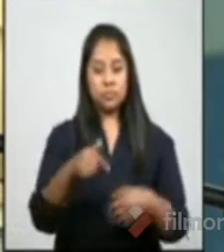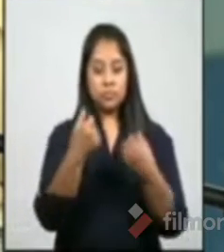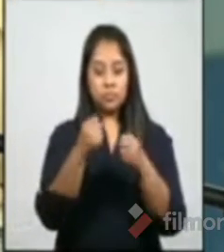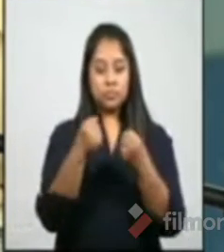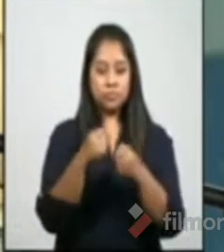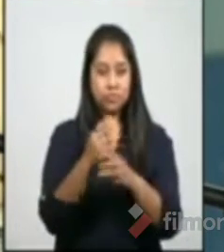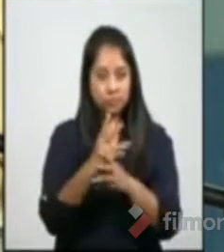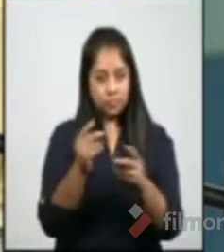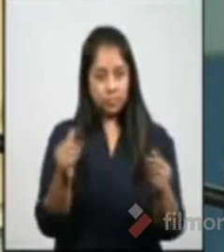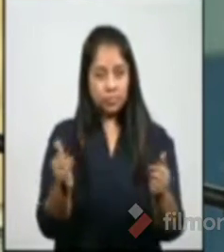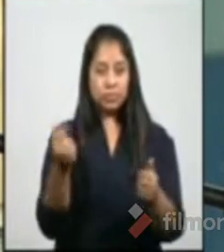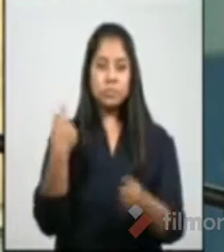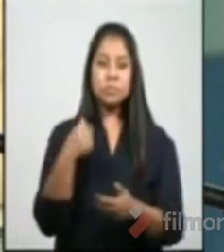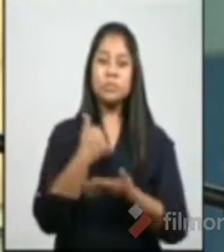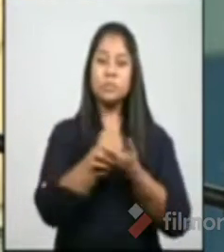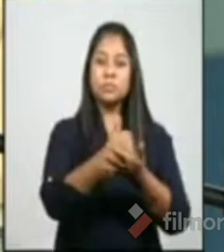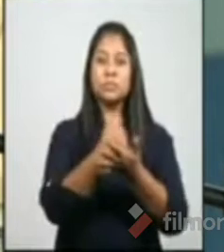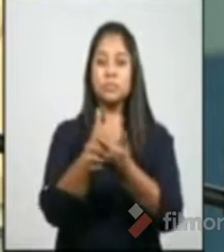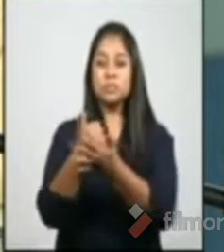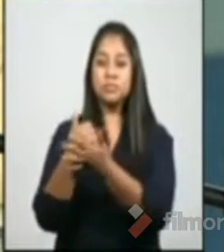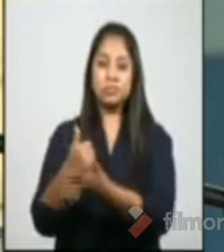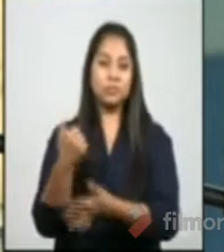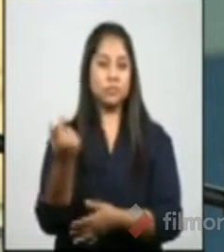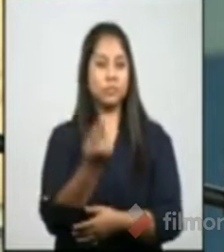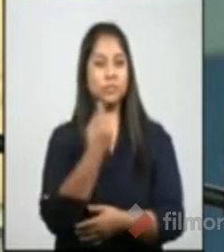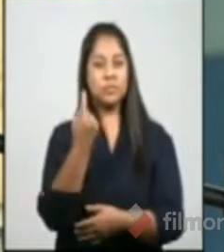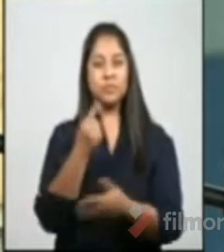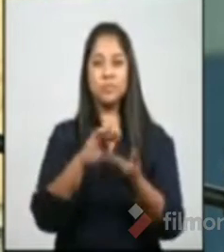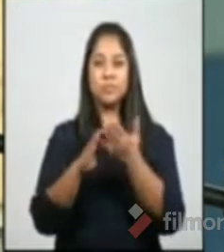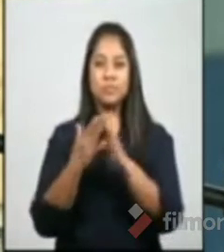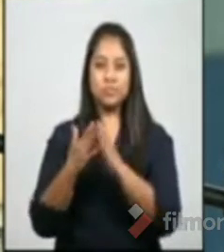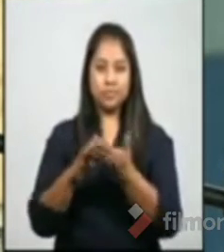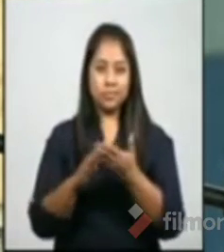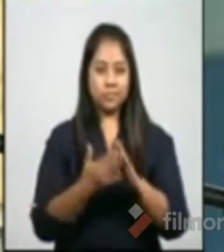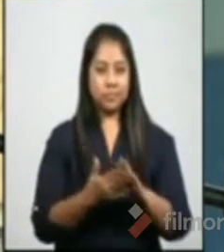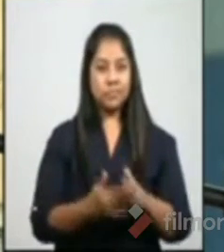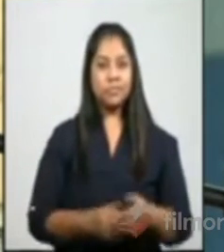resultando para beneficio de toda la comunidad.